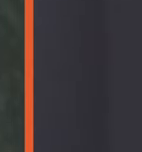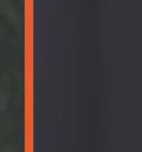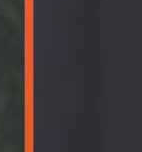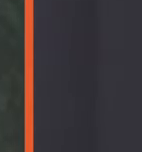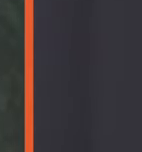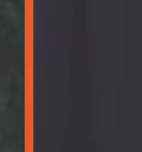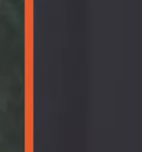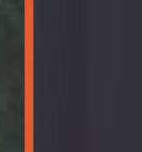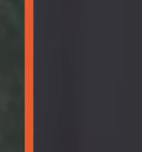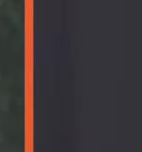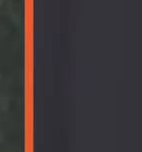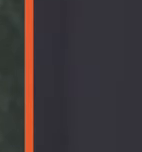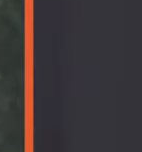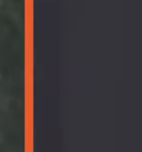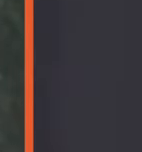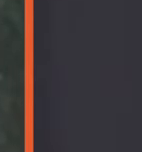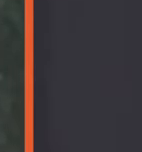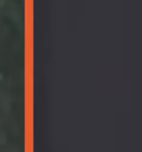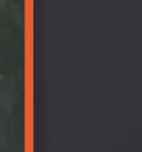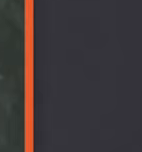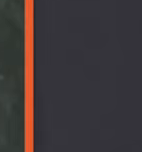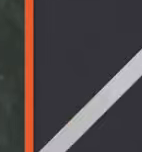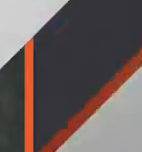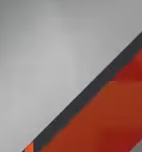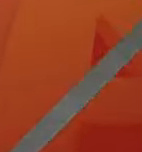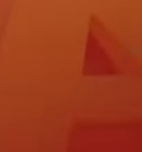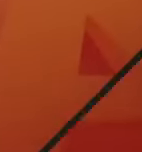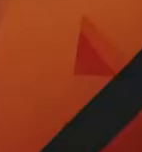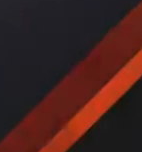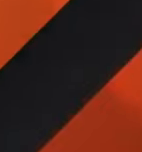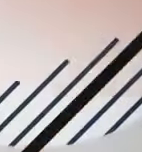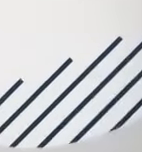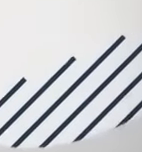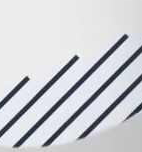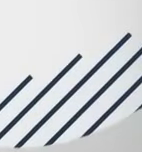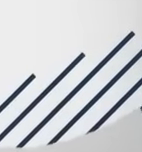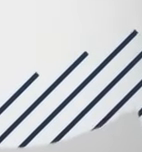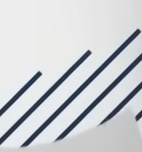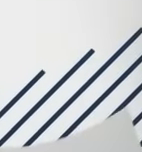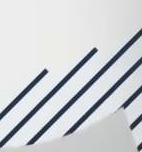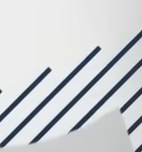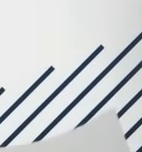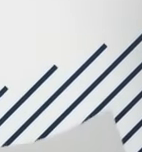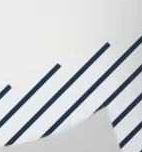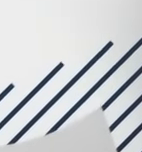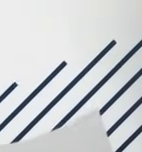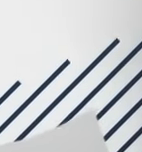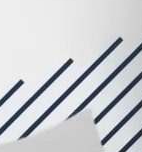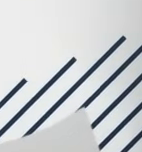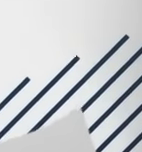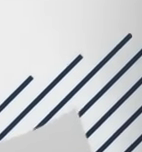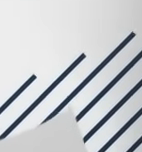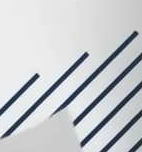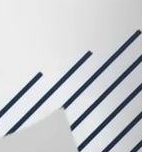Entel está presentando Tele 13 Central.